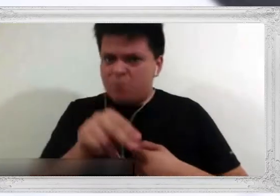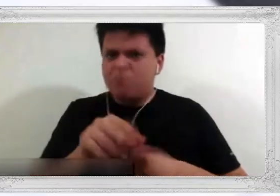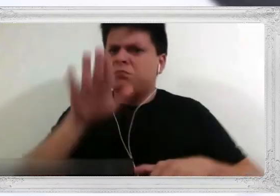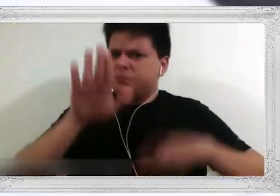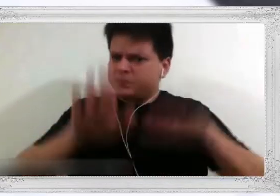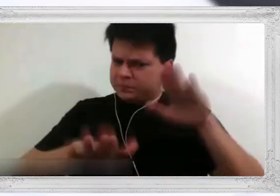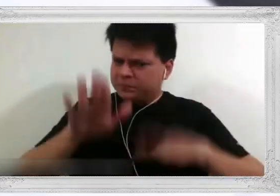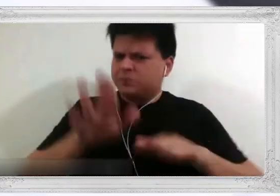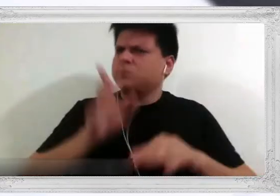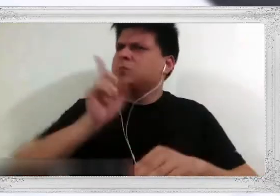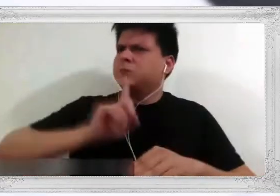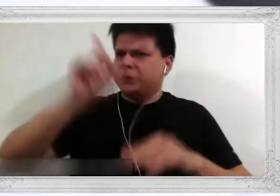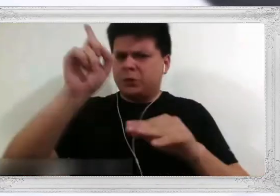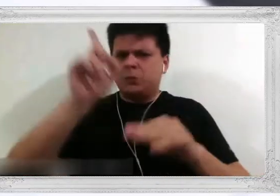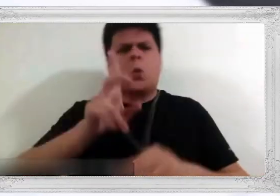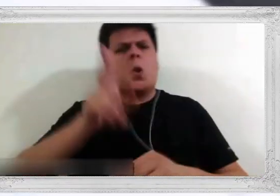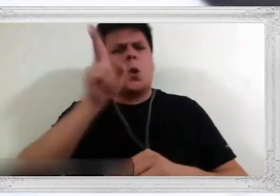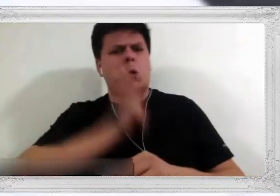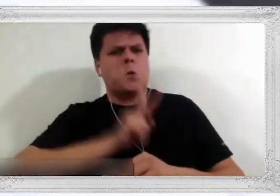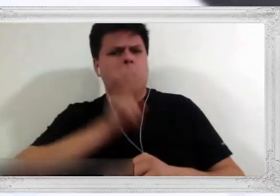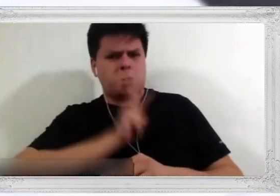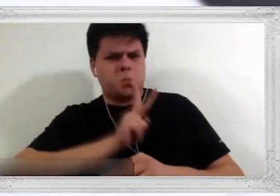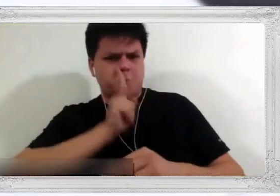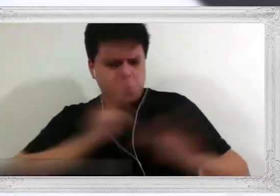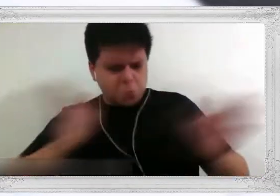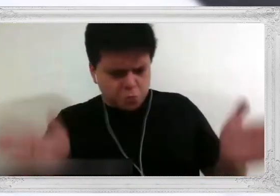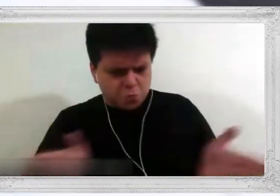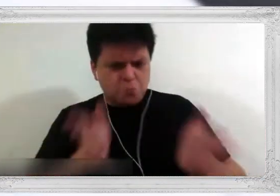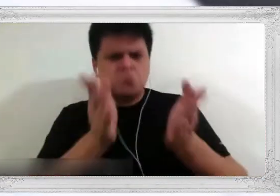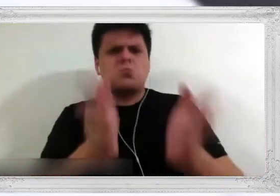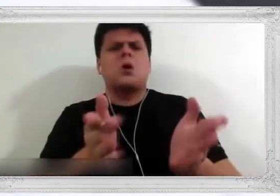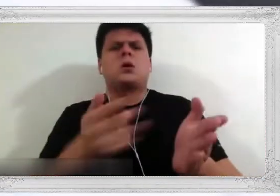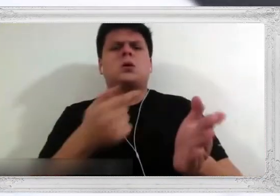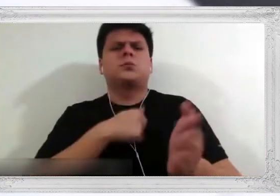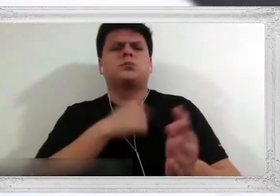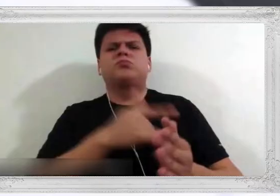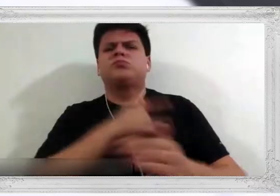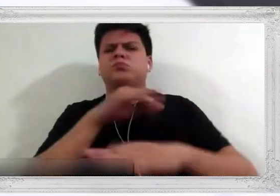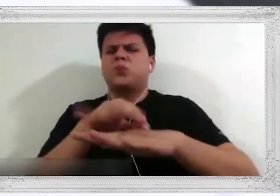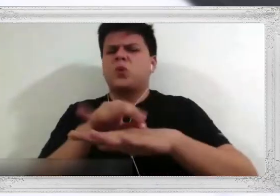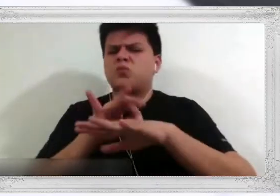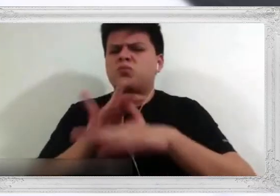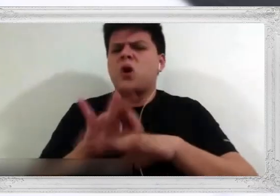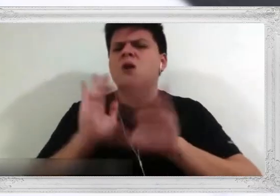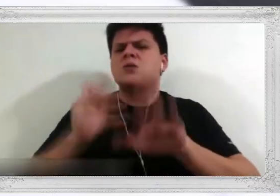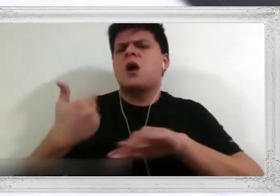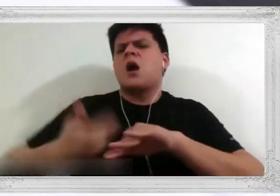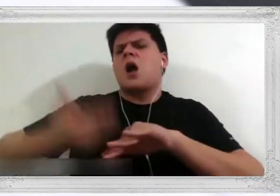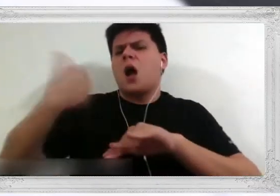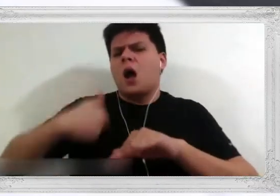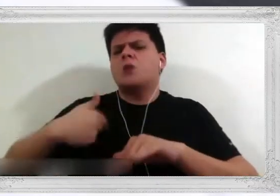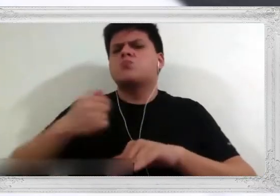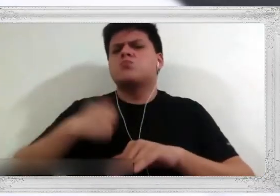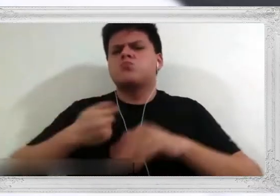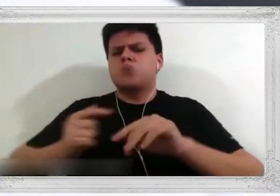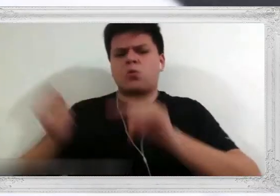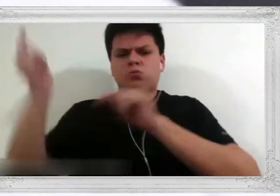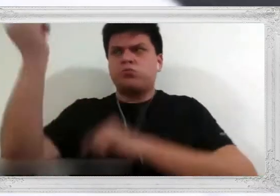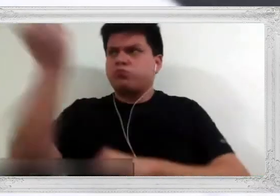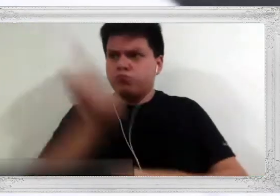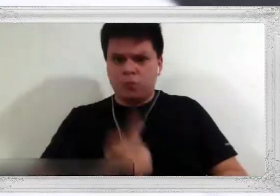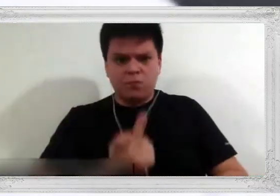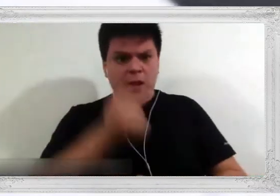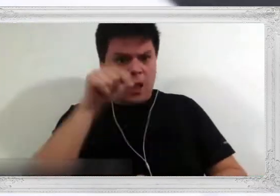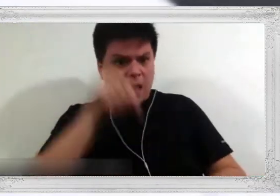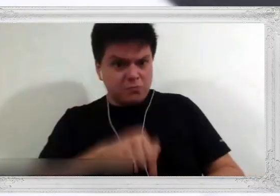haciéndose hombre y haciéndose continuamente presente, enfrentándolas por nosotros y con nosotros desde